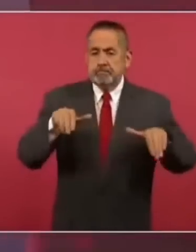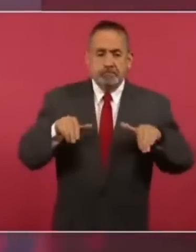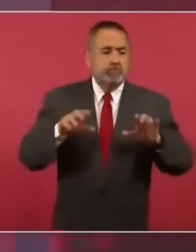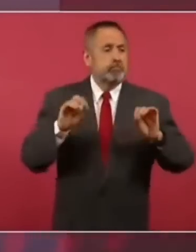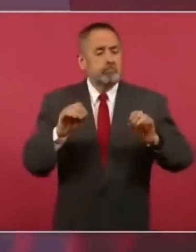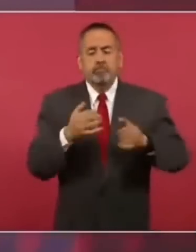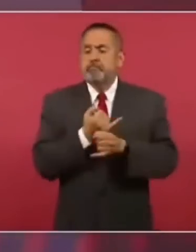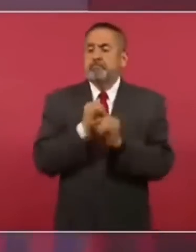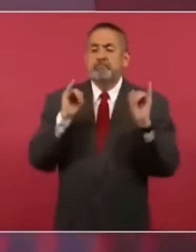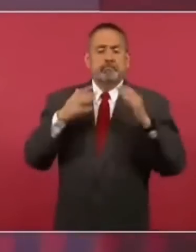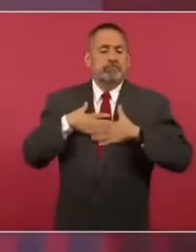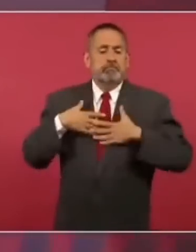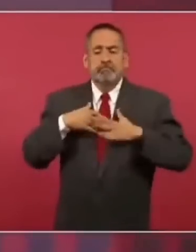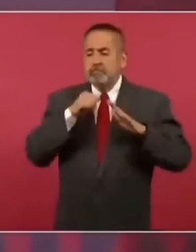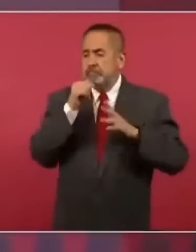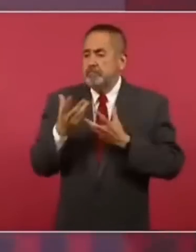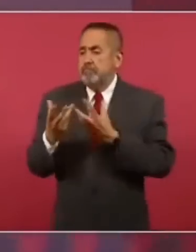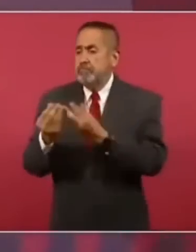independientes.